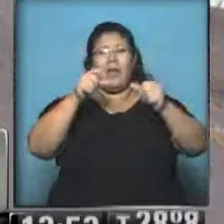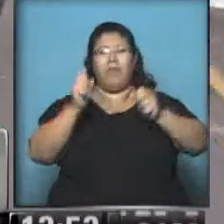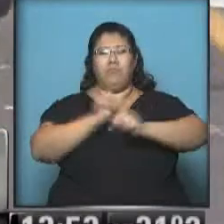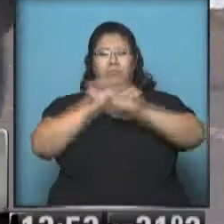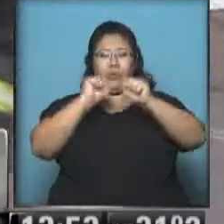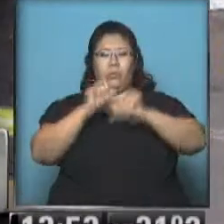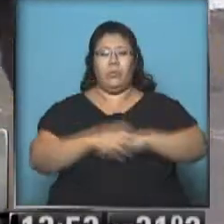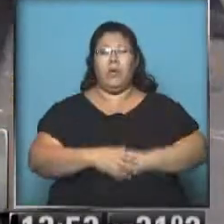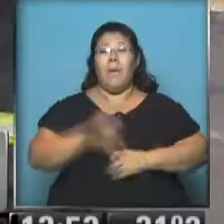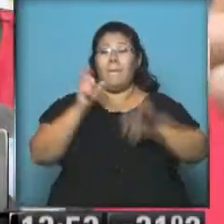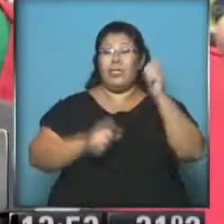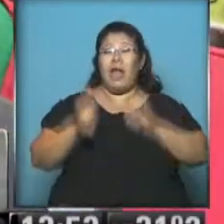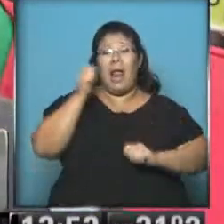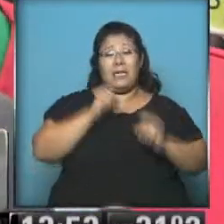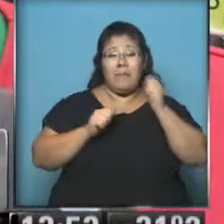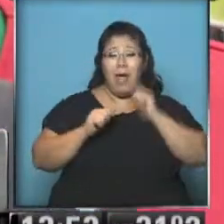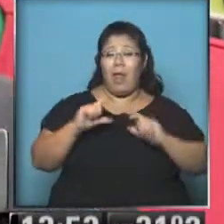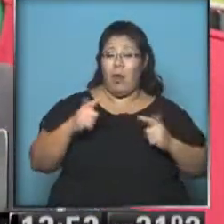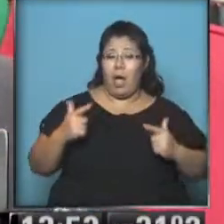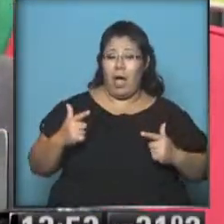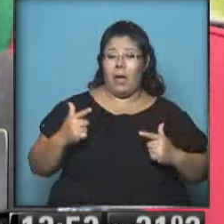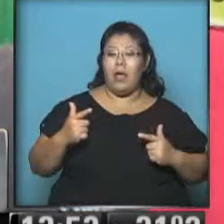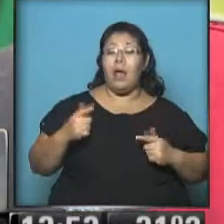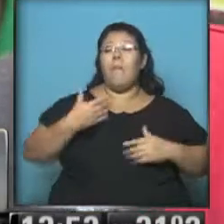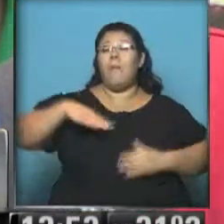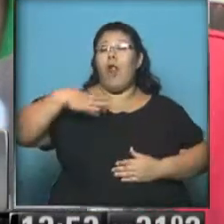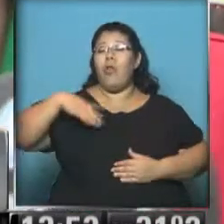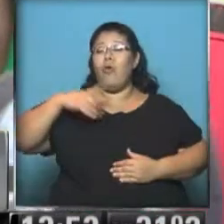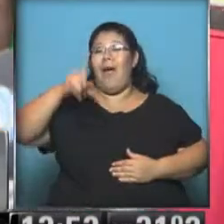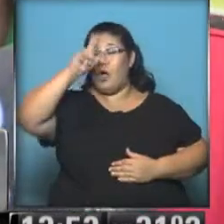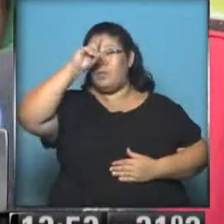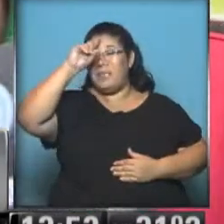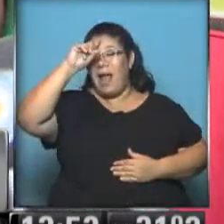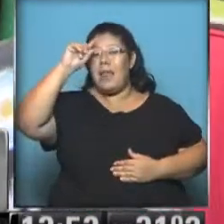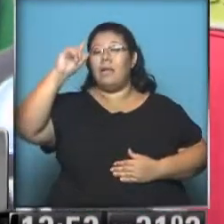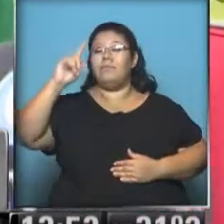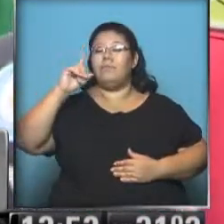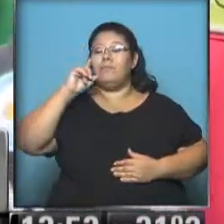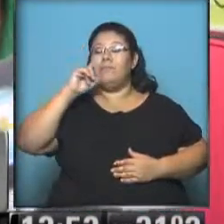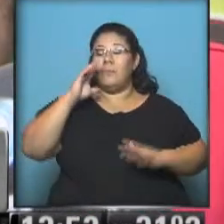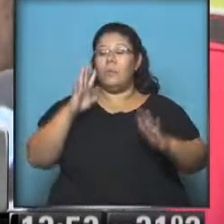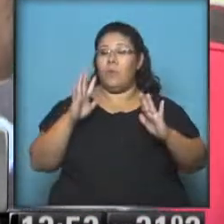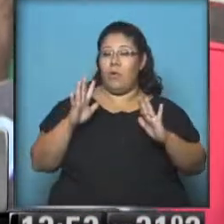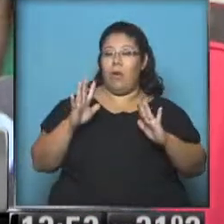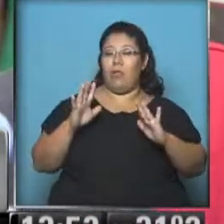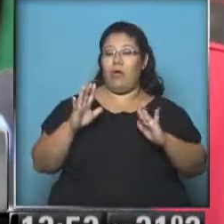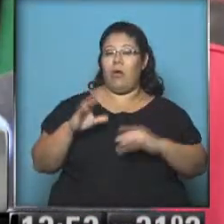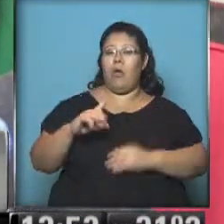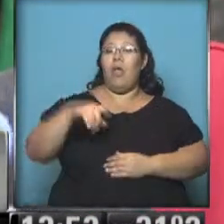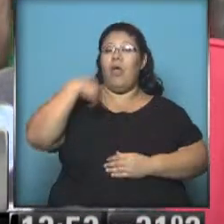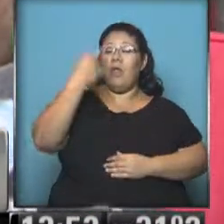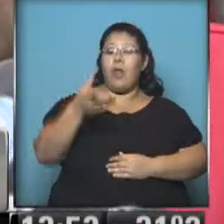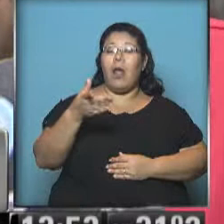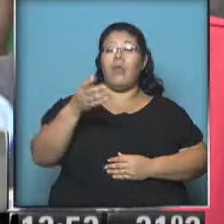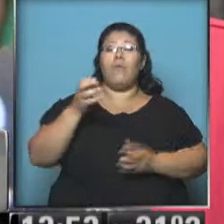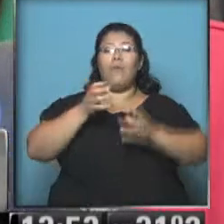hemos apostado. Están alertas los hospitales. Hay mucho humo, como ustedes ven. Del otro lado hay más humo todavía, porque lo hemos visto con la cámara